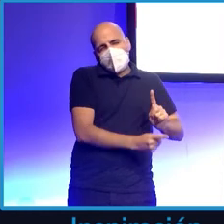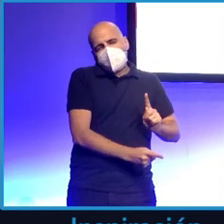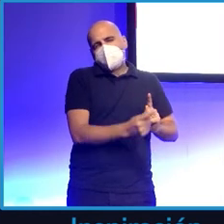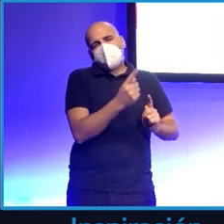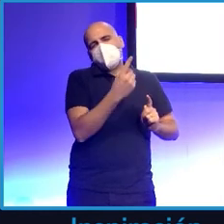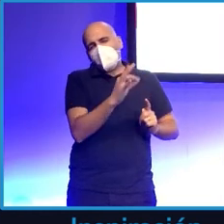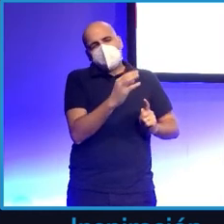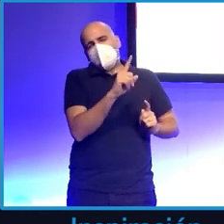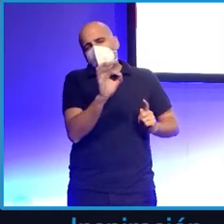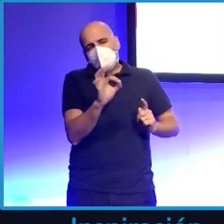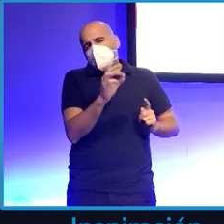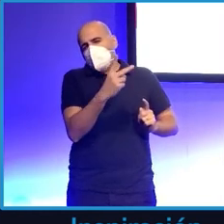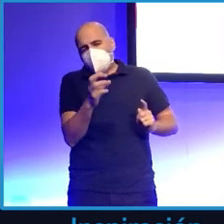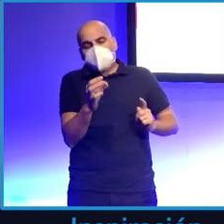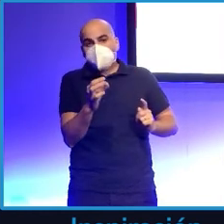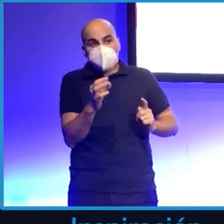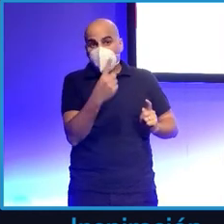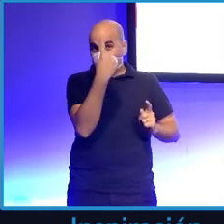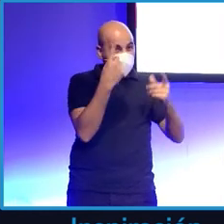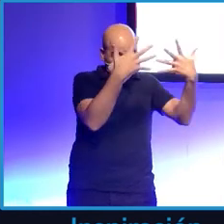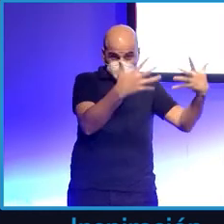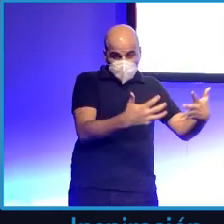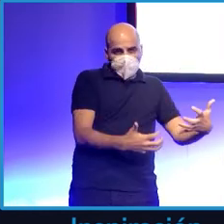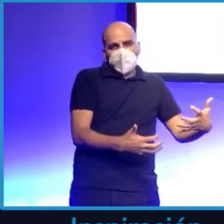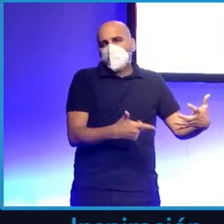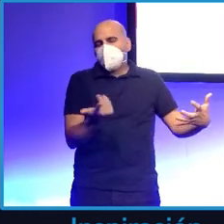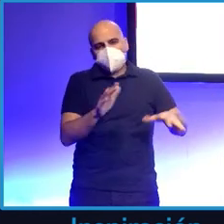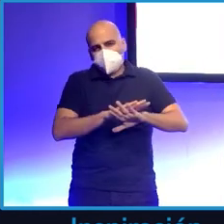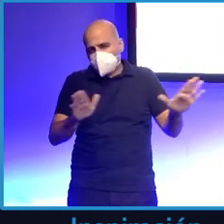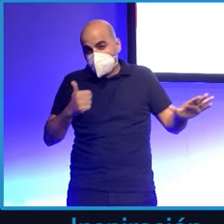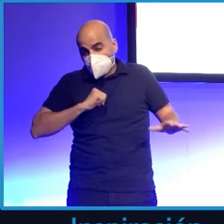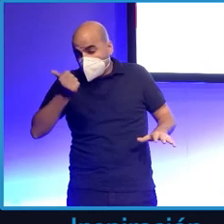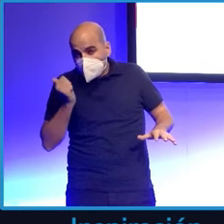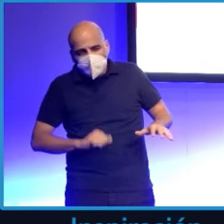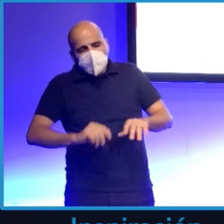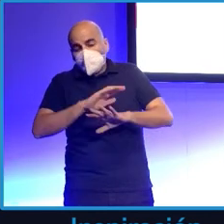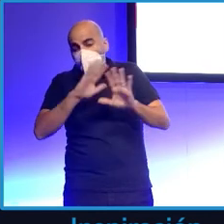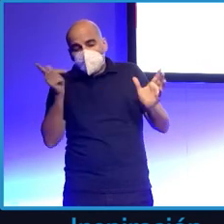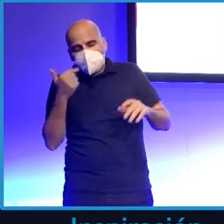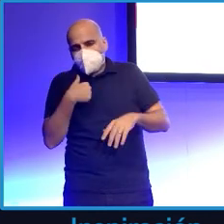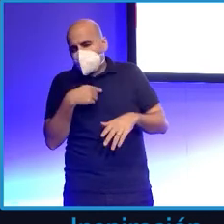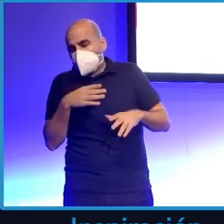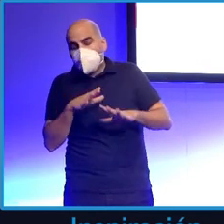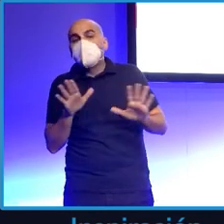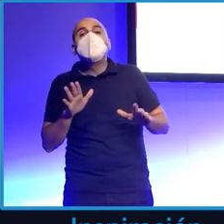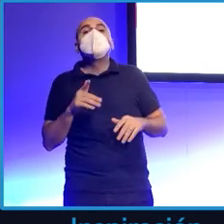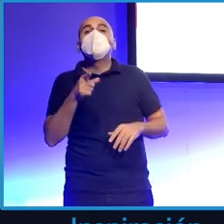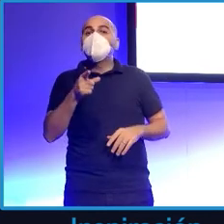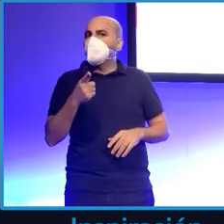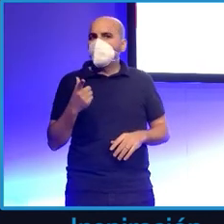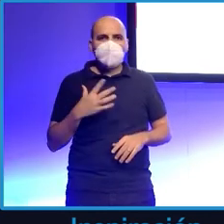haciendo uno de verdad es un es un q razo pero bueno al final también hay que buscarse la vida automatizando y utilizando las herramientas que tenemos